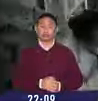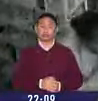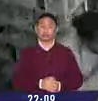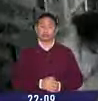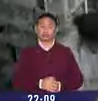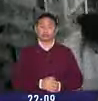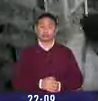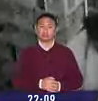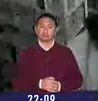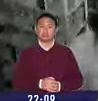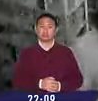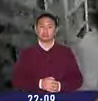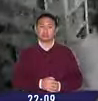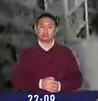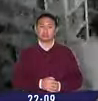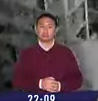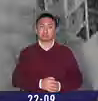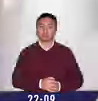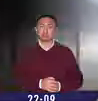Informó Mauricio Sánchez.